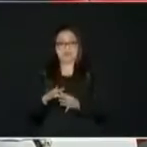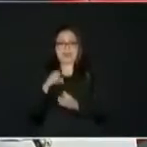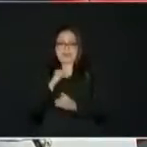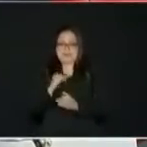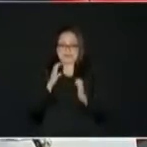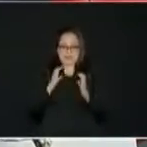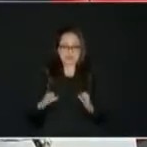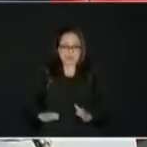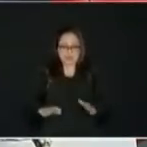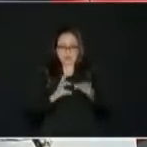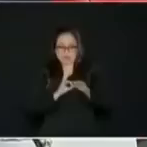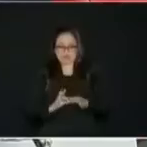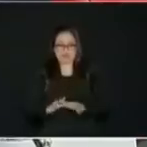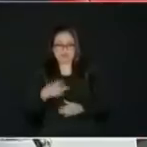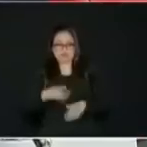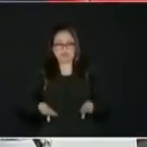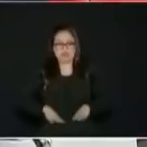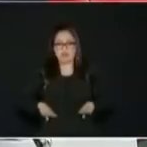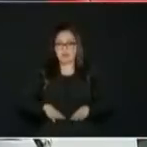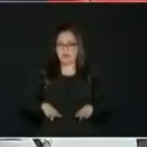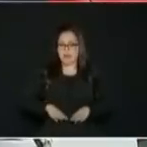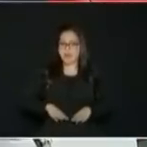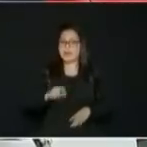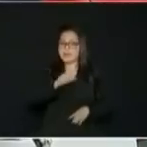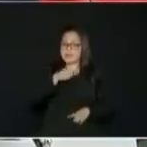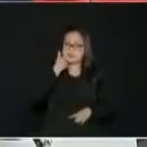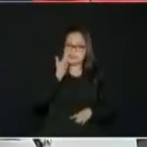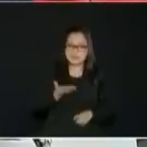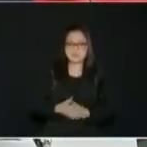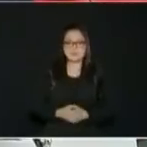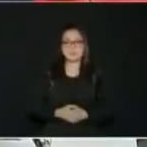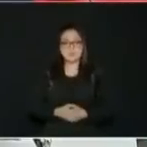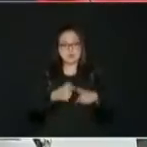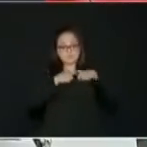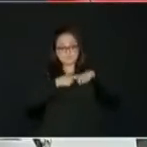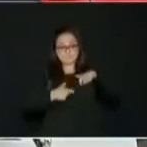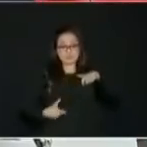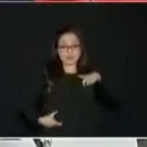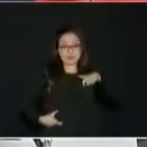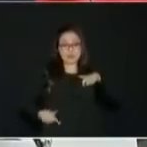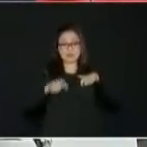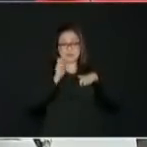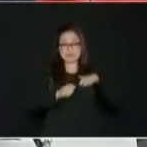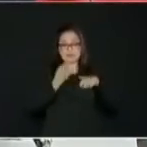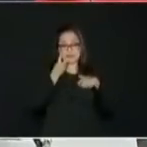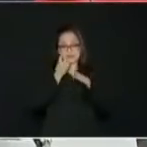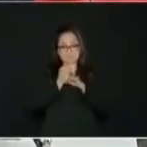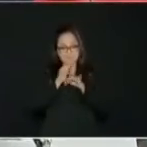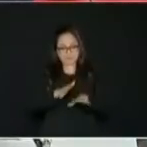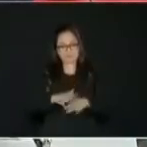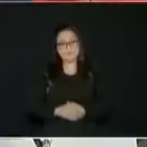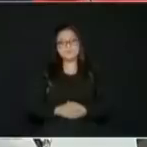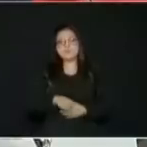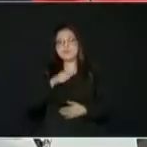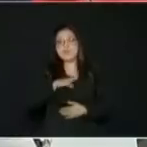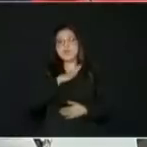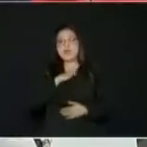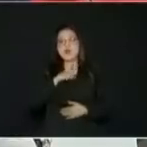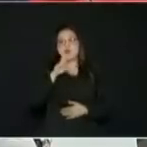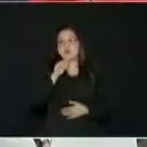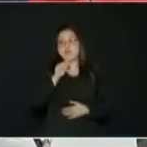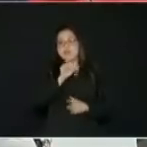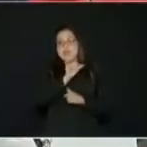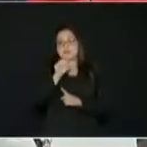las condiciones y las características que él ha pedido. Una banda presidencial, aproximadamente, este es un dato, oscila entre los 80 y